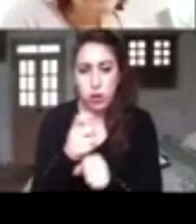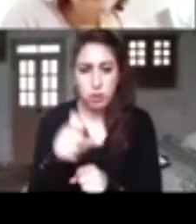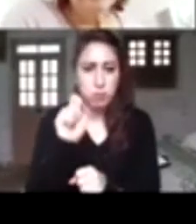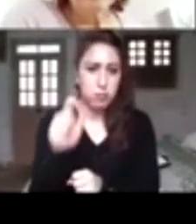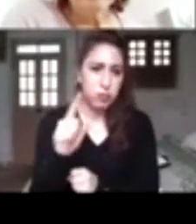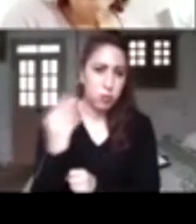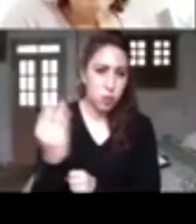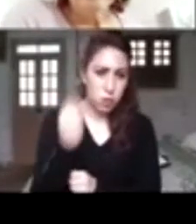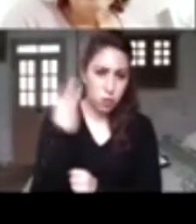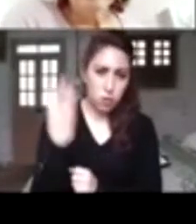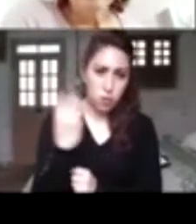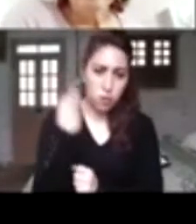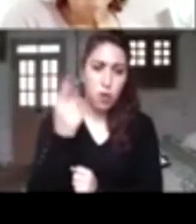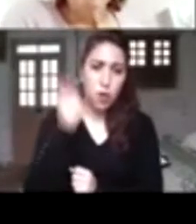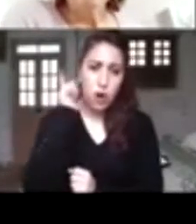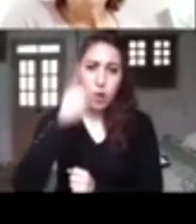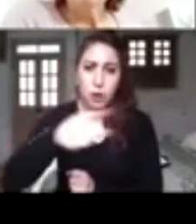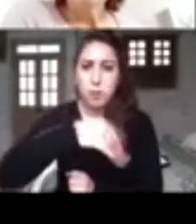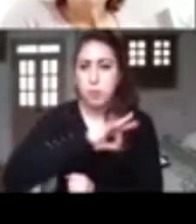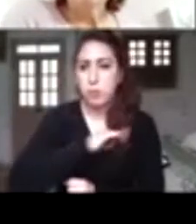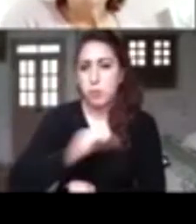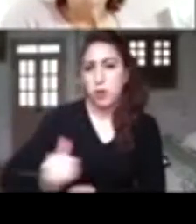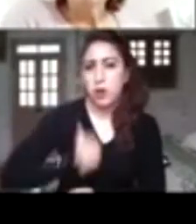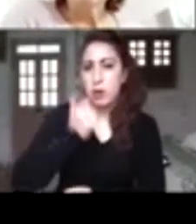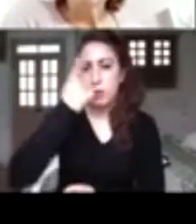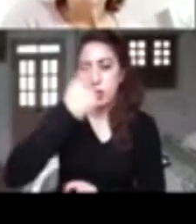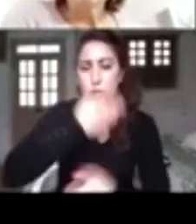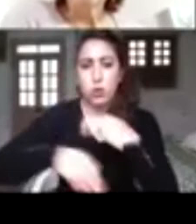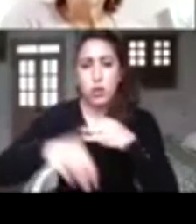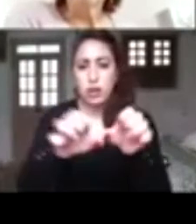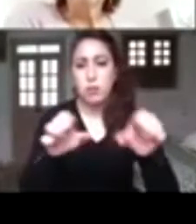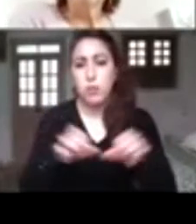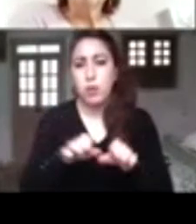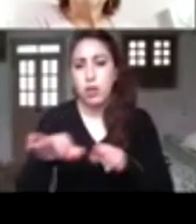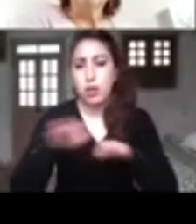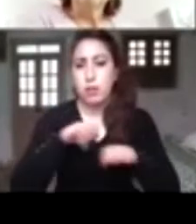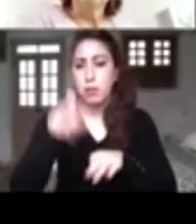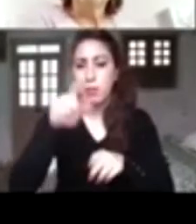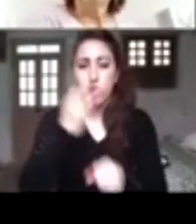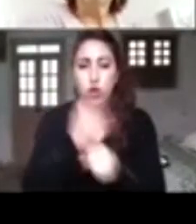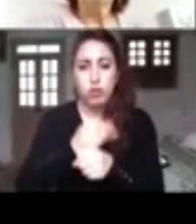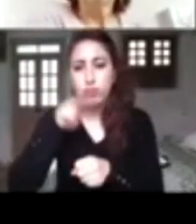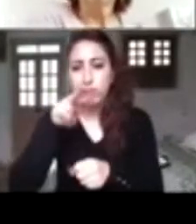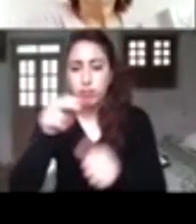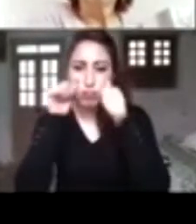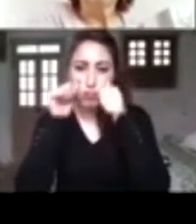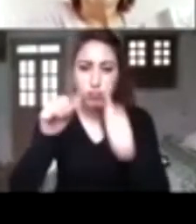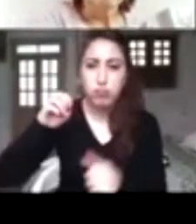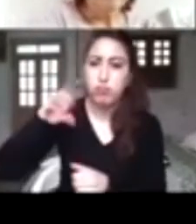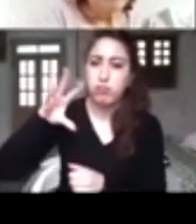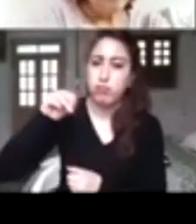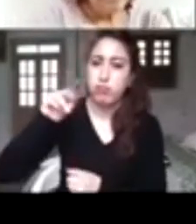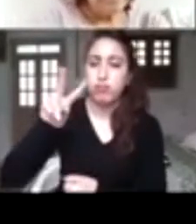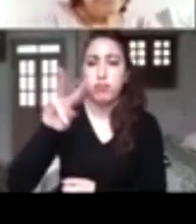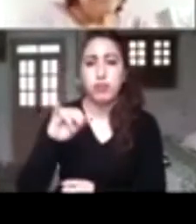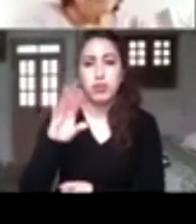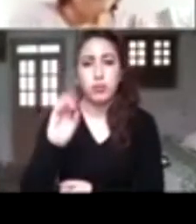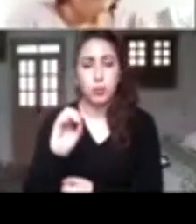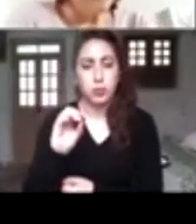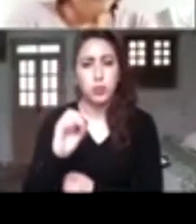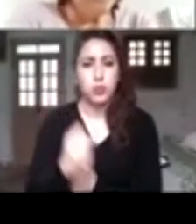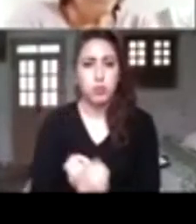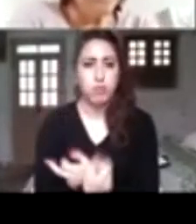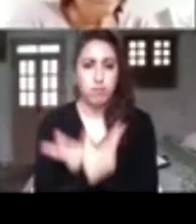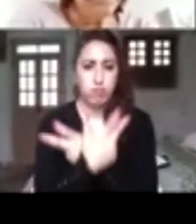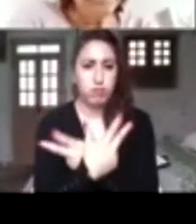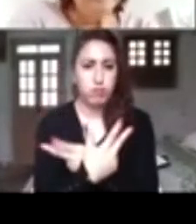sea de provecho para todos los asistentes que nos están escuchando, a todos los que están encargados de los módulos de atención ciudadana